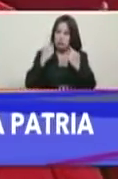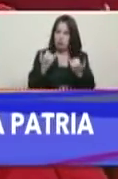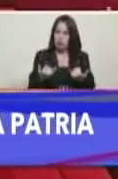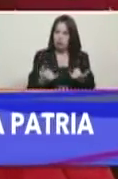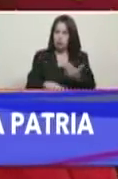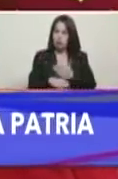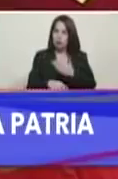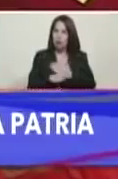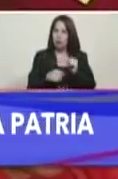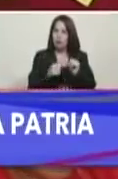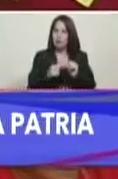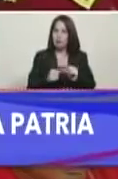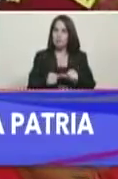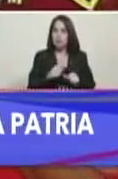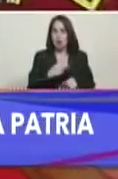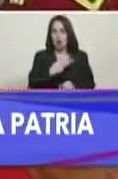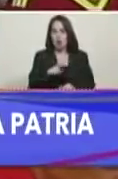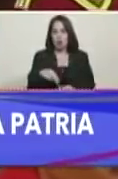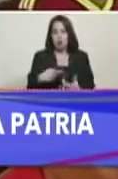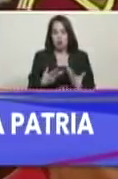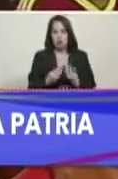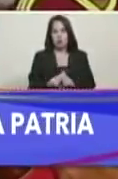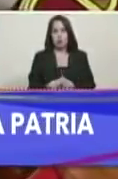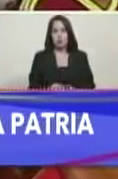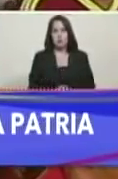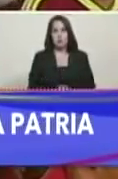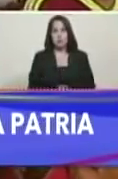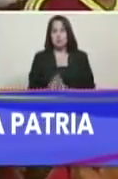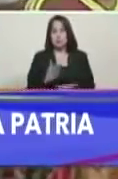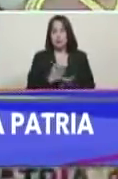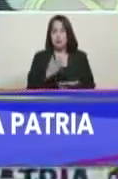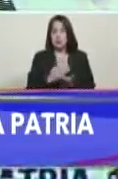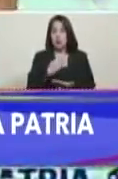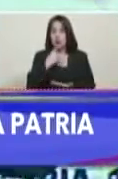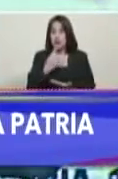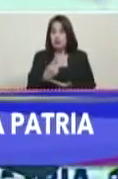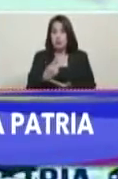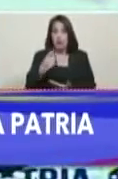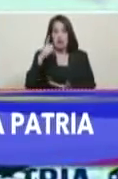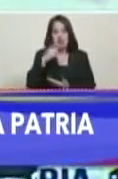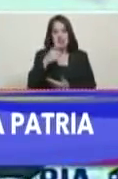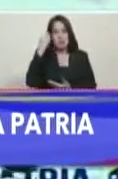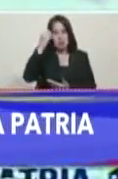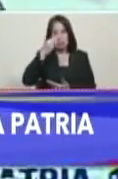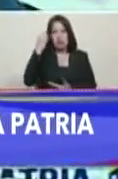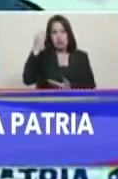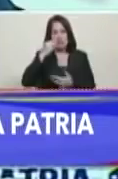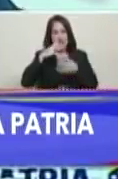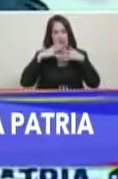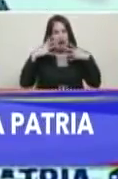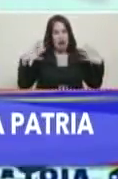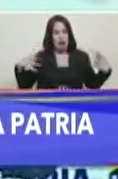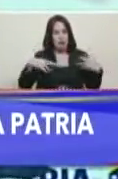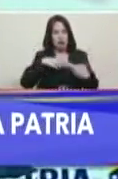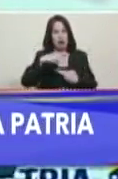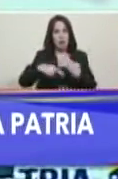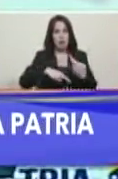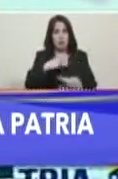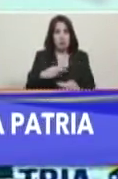Todos los días están con nosotros. Siempre nos decía, hay que pensar en grande. Una revolución debe pensar en